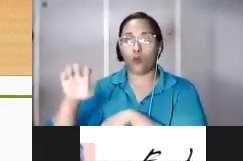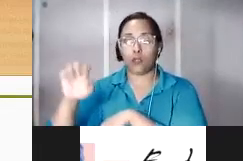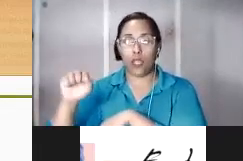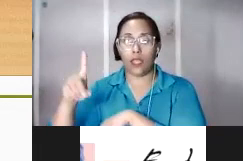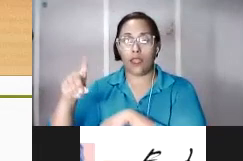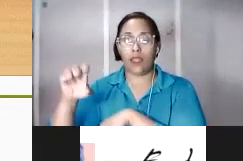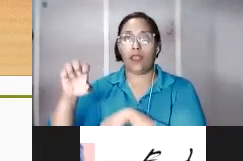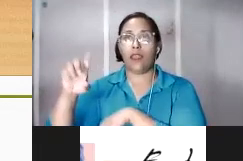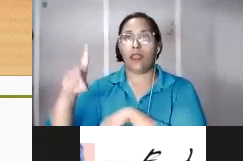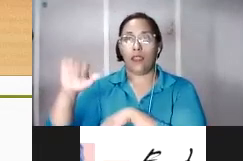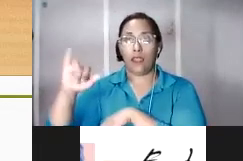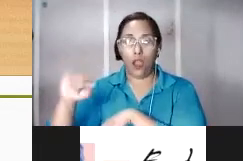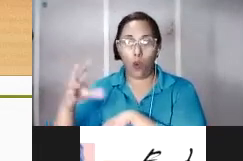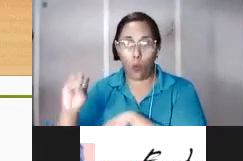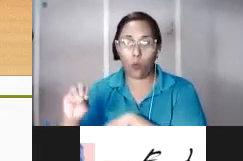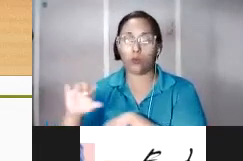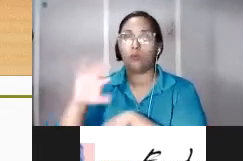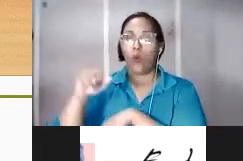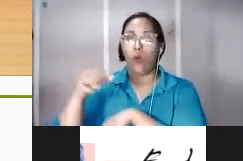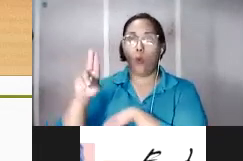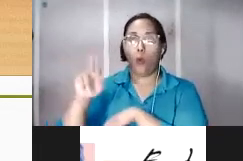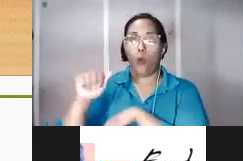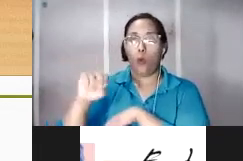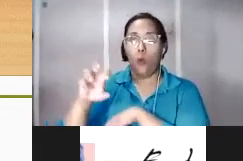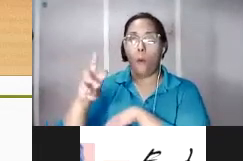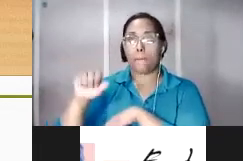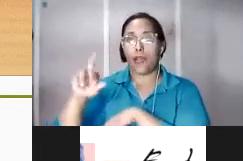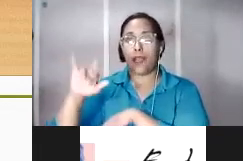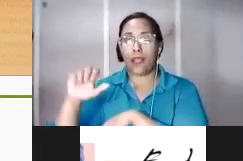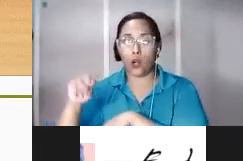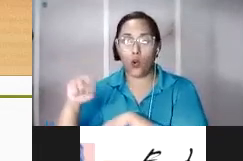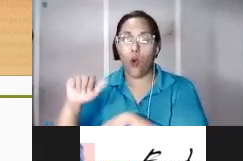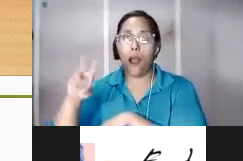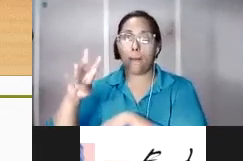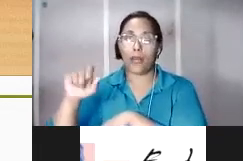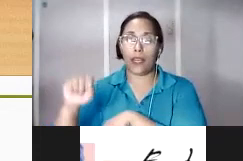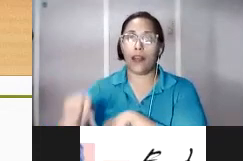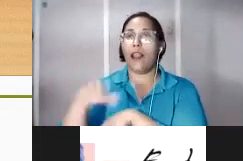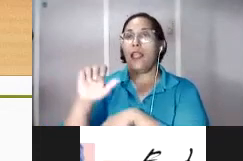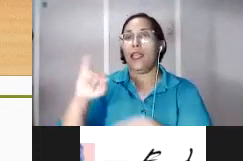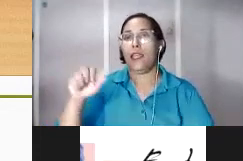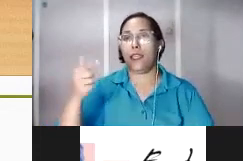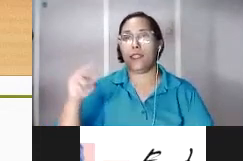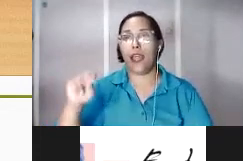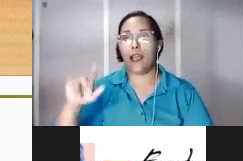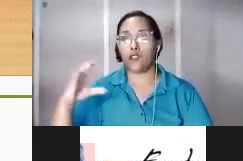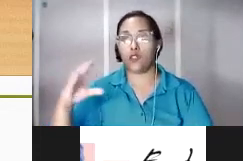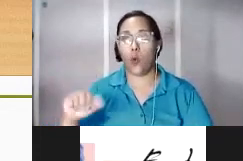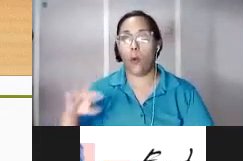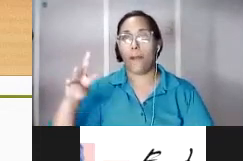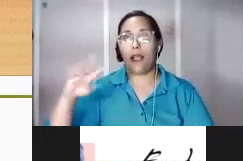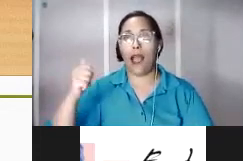Fernández Junco, Mariano Abril, Antonio Barceló, Ignacio Peña Garícano,